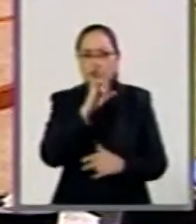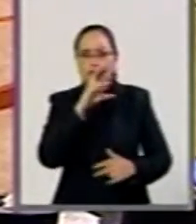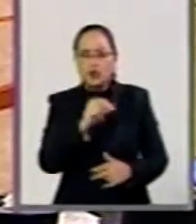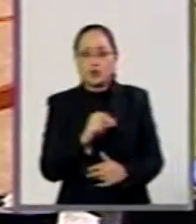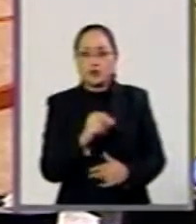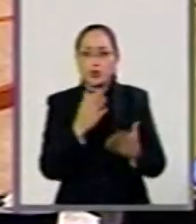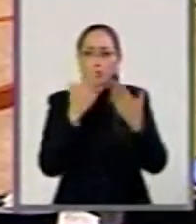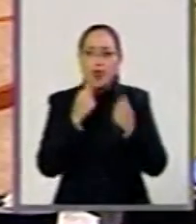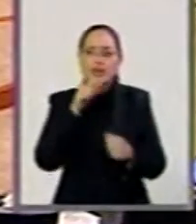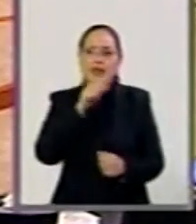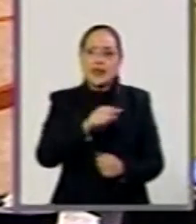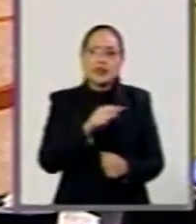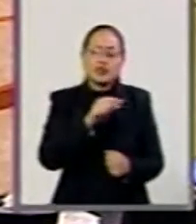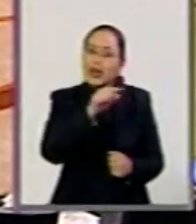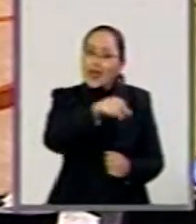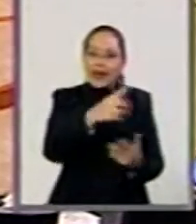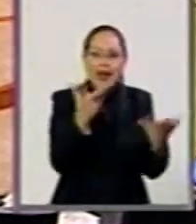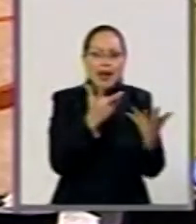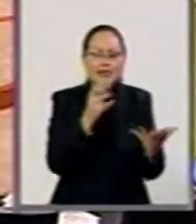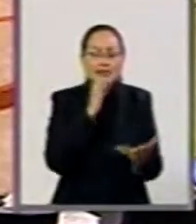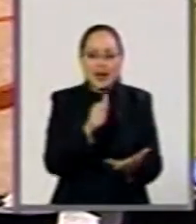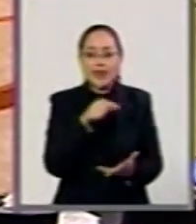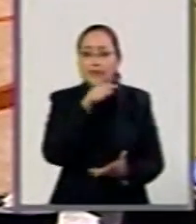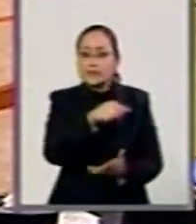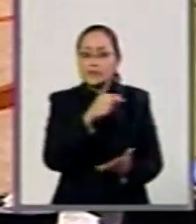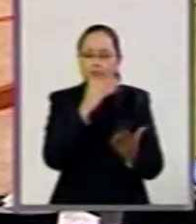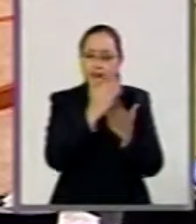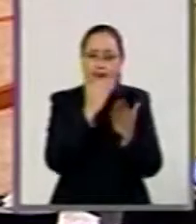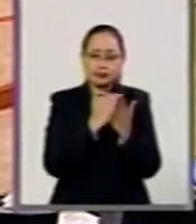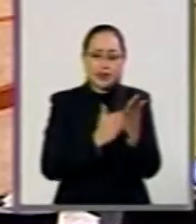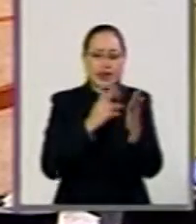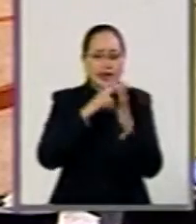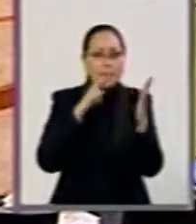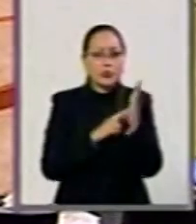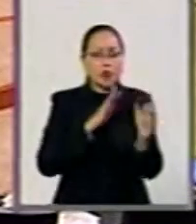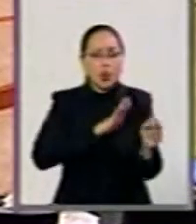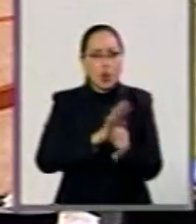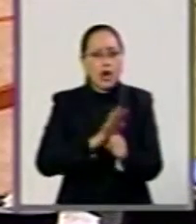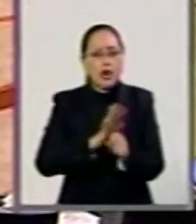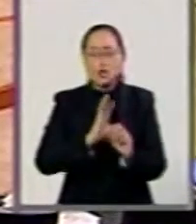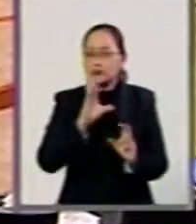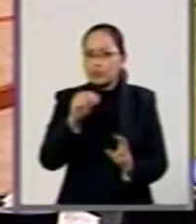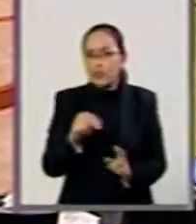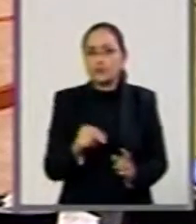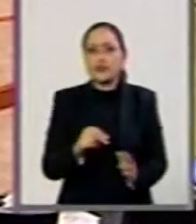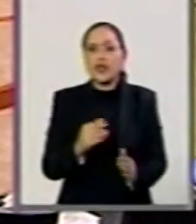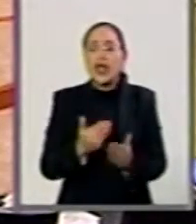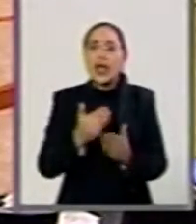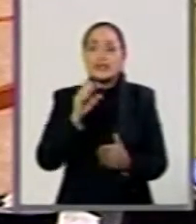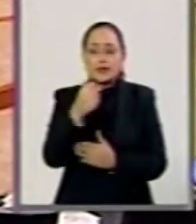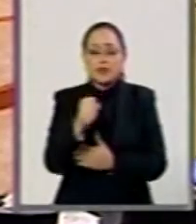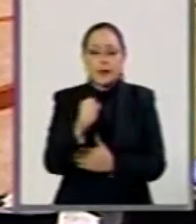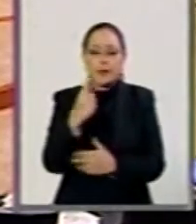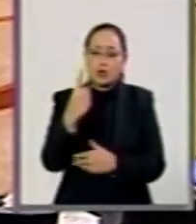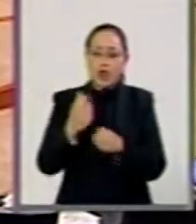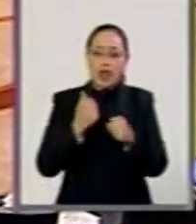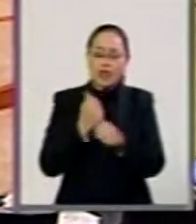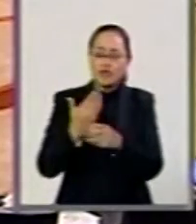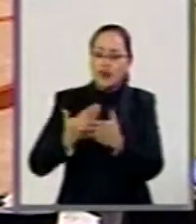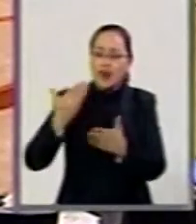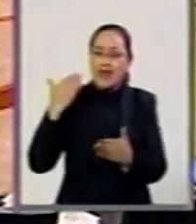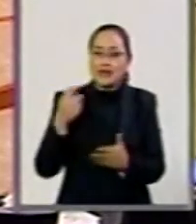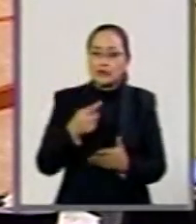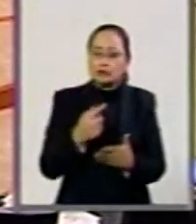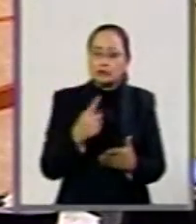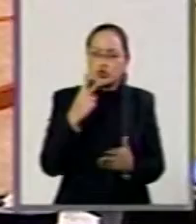El IFT no emitió los lineamientos. El IFT acabó su consulta pública en septiembre del año pasado y a la